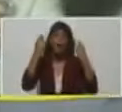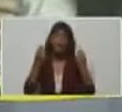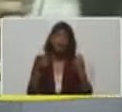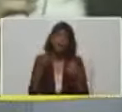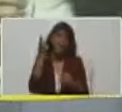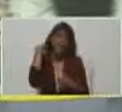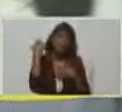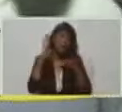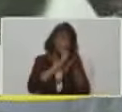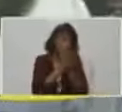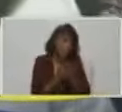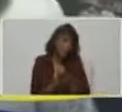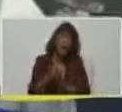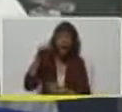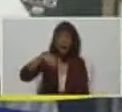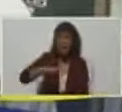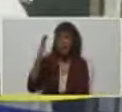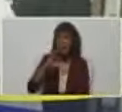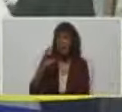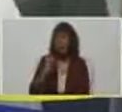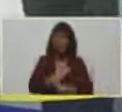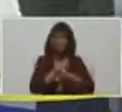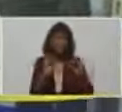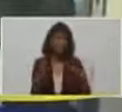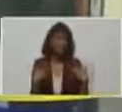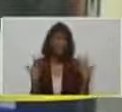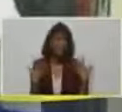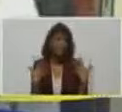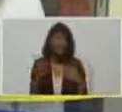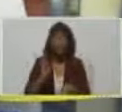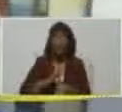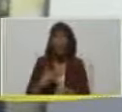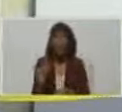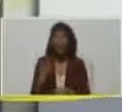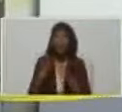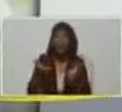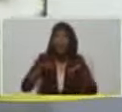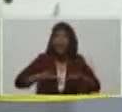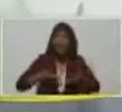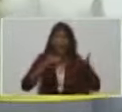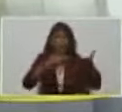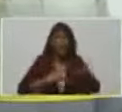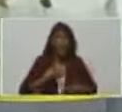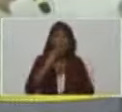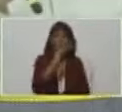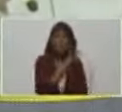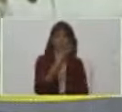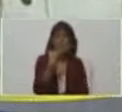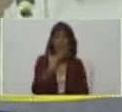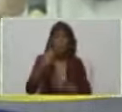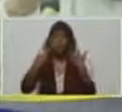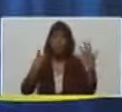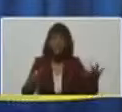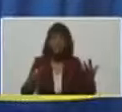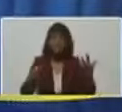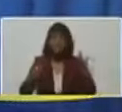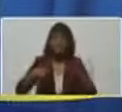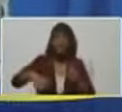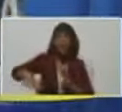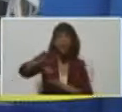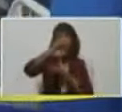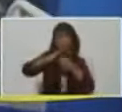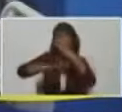aquí en Caracas estamos felices porque con esos regalos en los 457 años